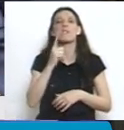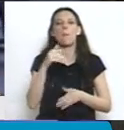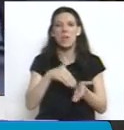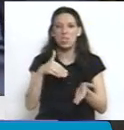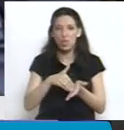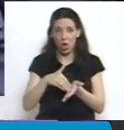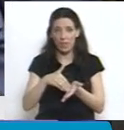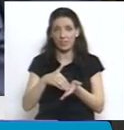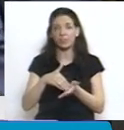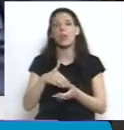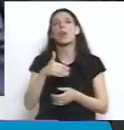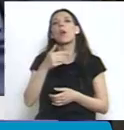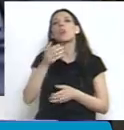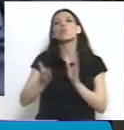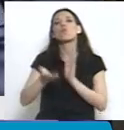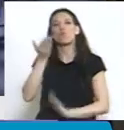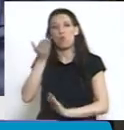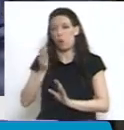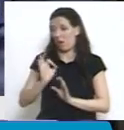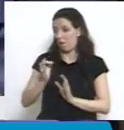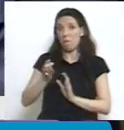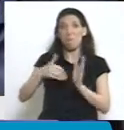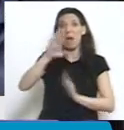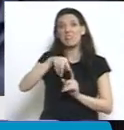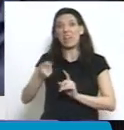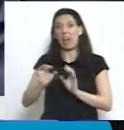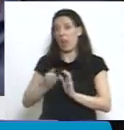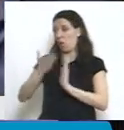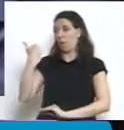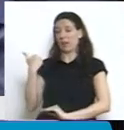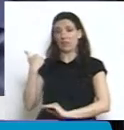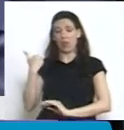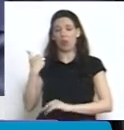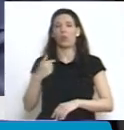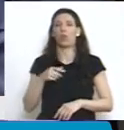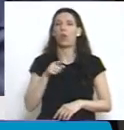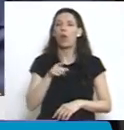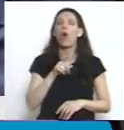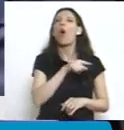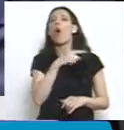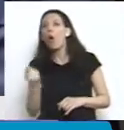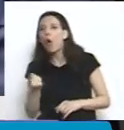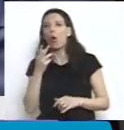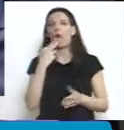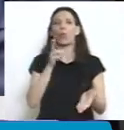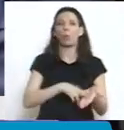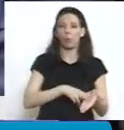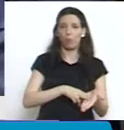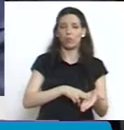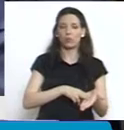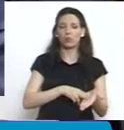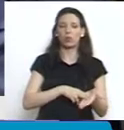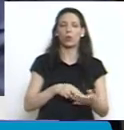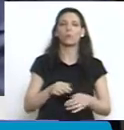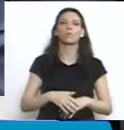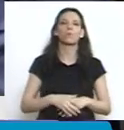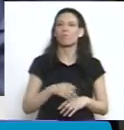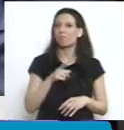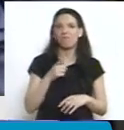del 27,8% respecto del año anterior. Otro de los impuestos que más